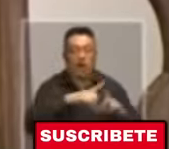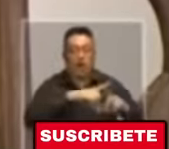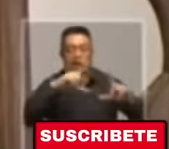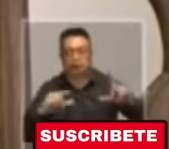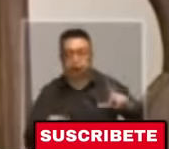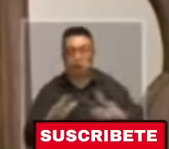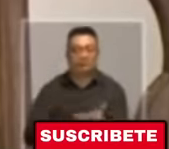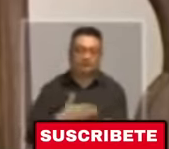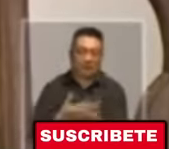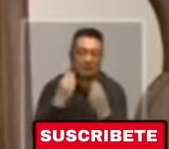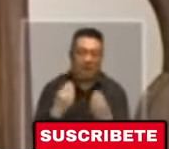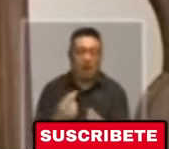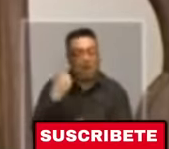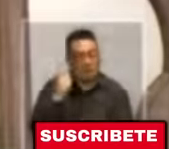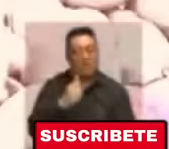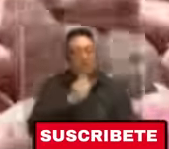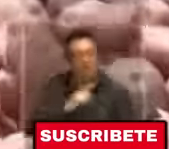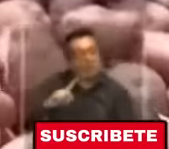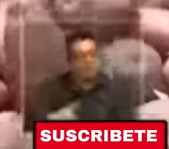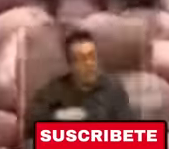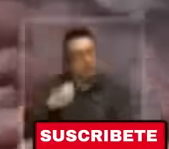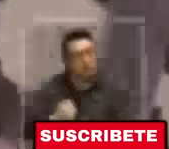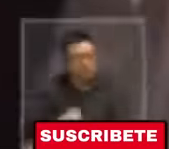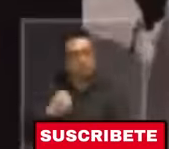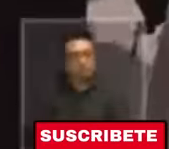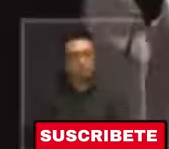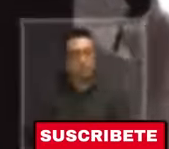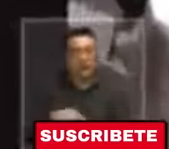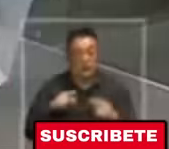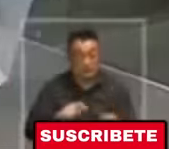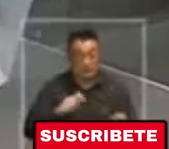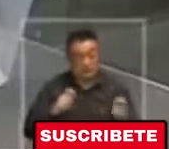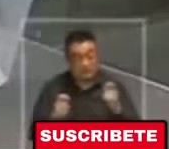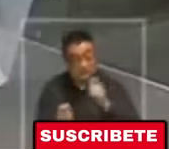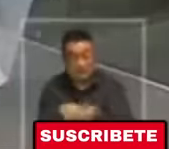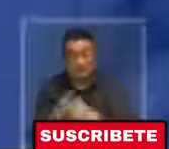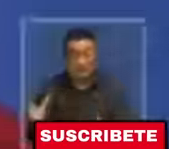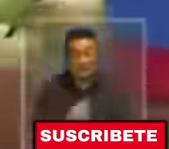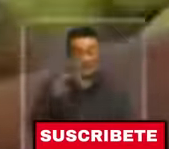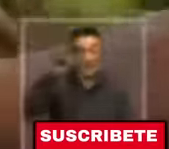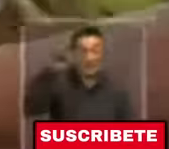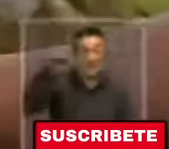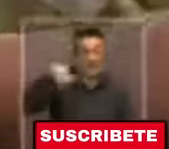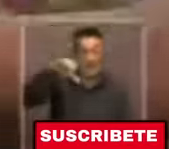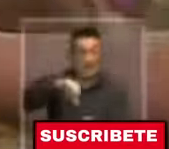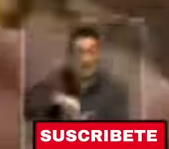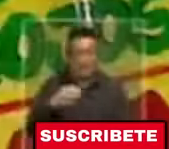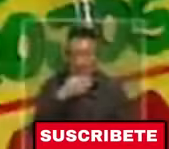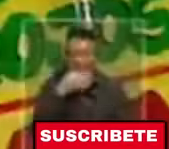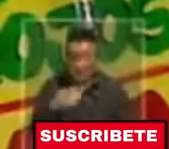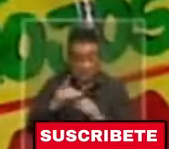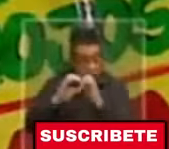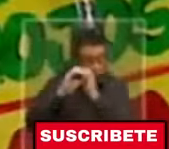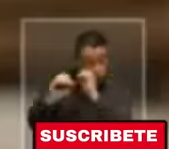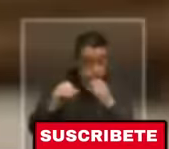bienestar pero igual queda camino por recorrer y ese proceso de alcanzar la meta que tiene el Banco Central según sus propias proyecciones